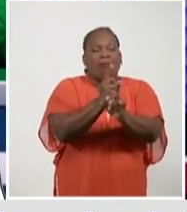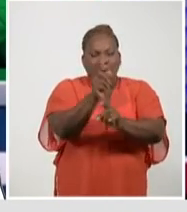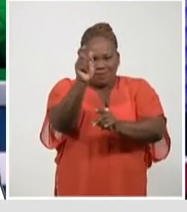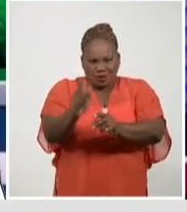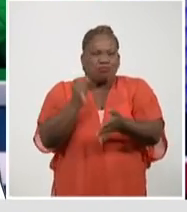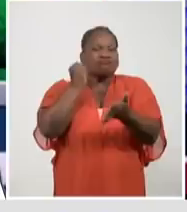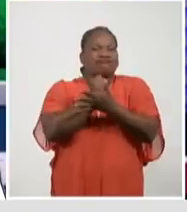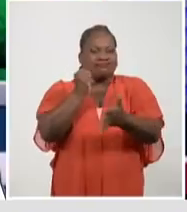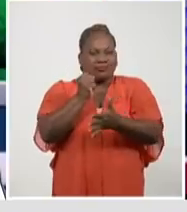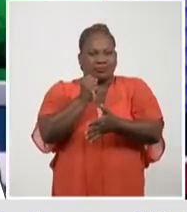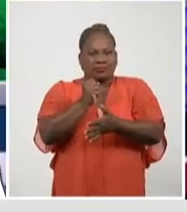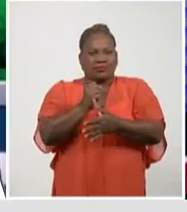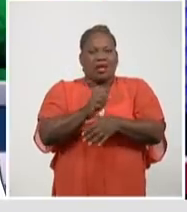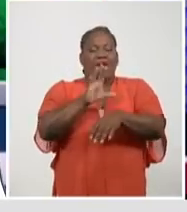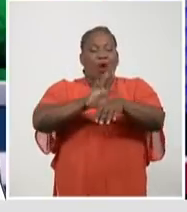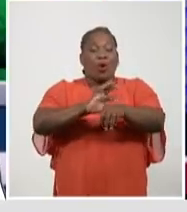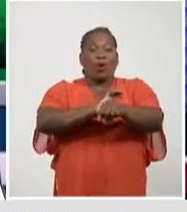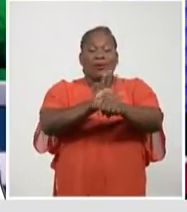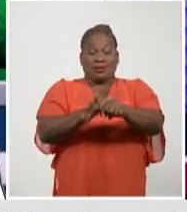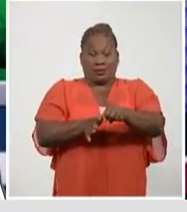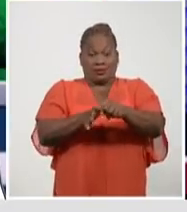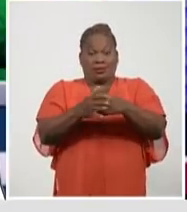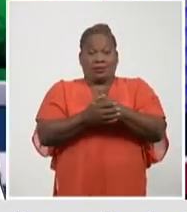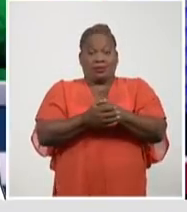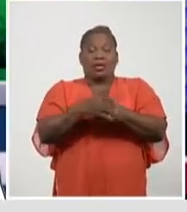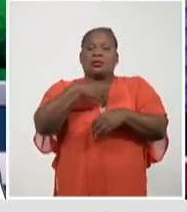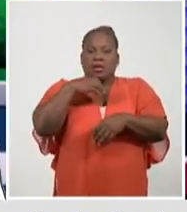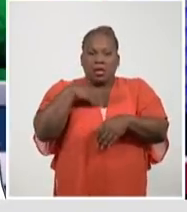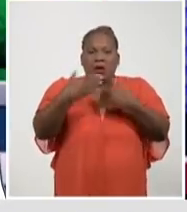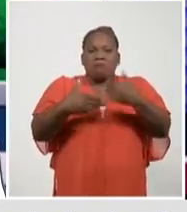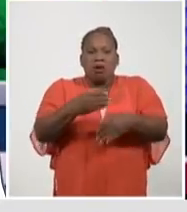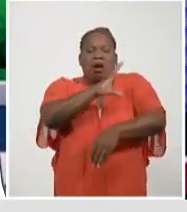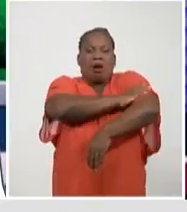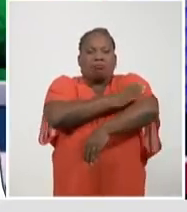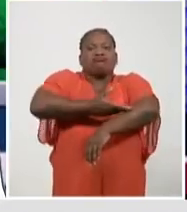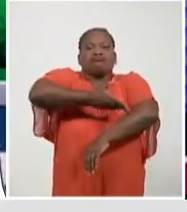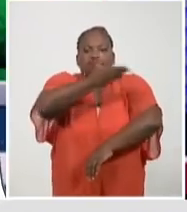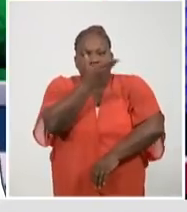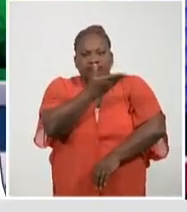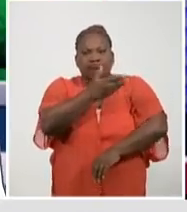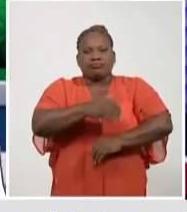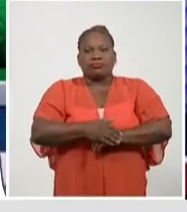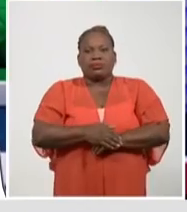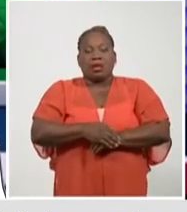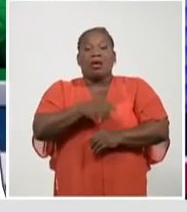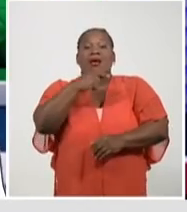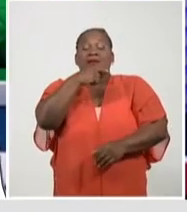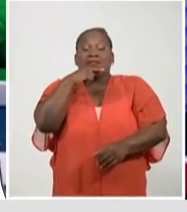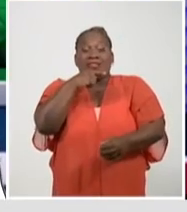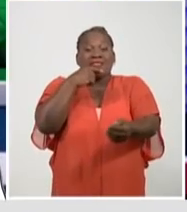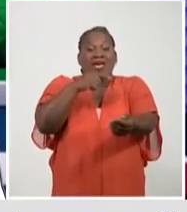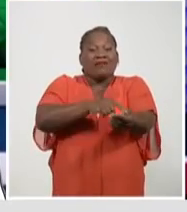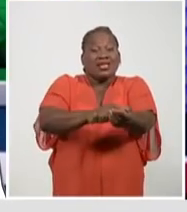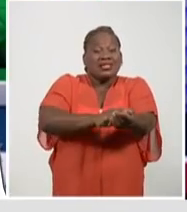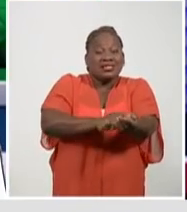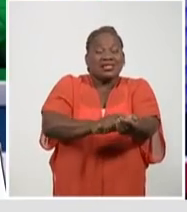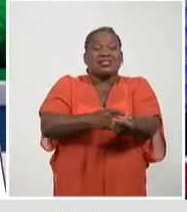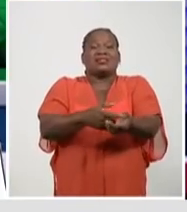confirmado, con antecedentes de hipertensión arterial, diabetes mellitus, cardiopatía